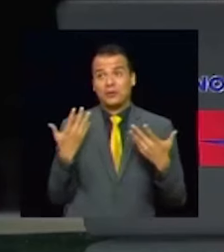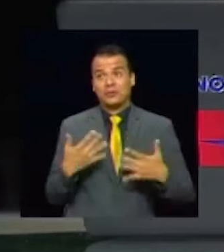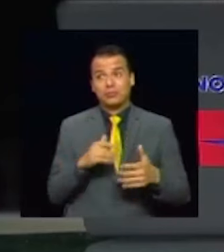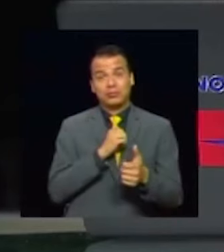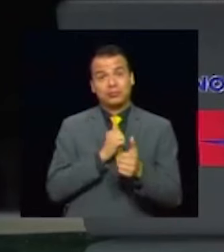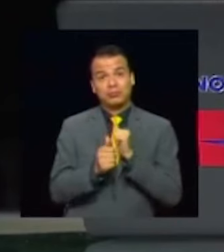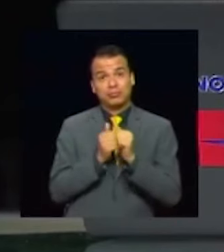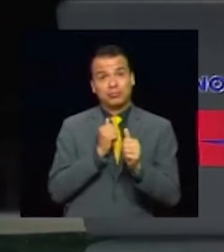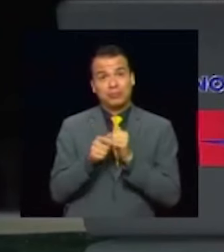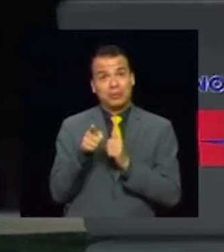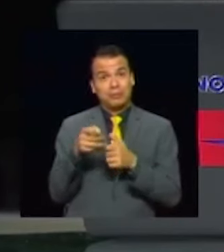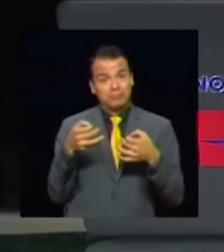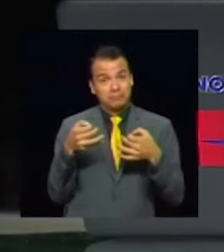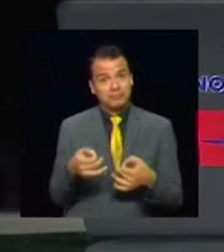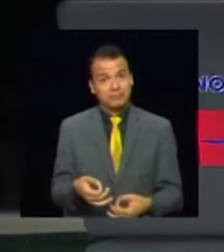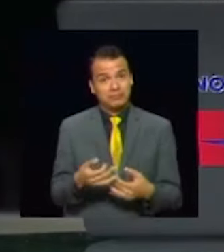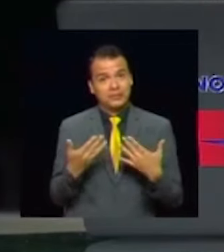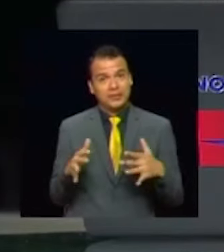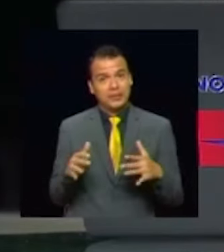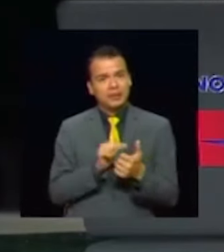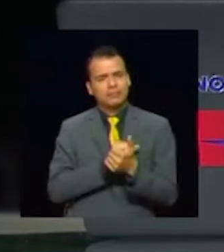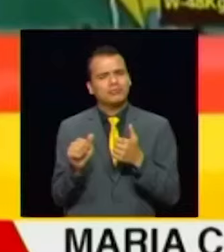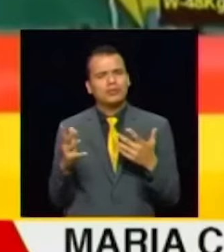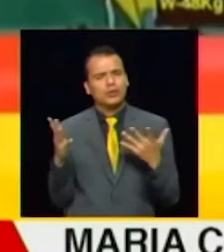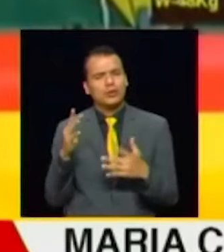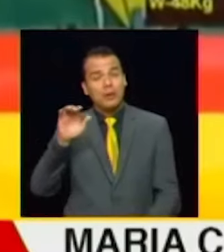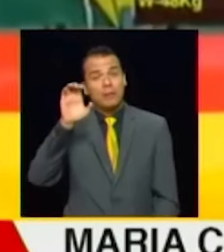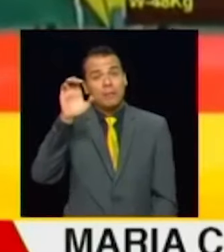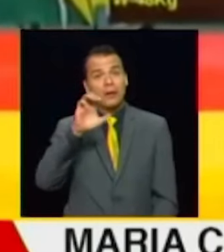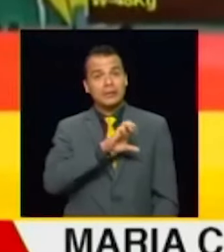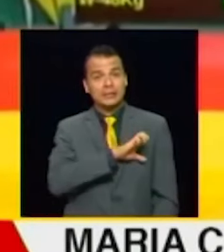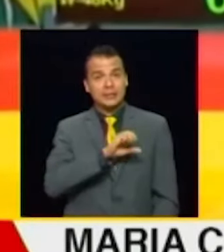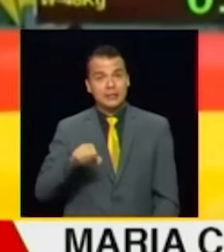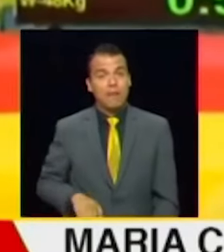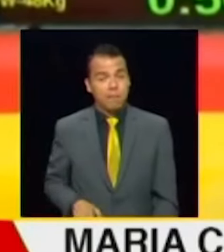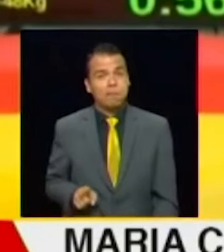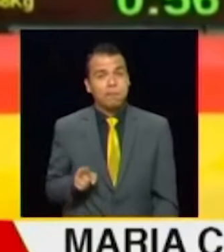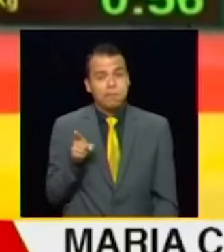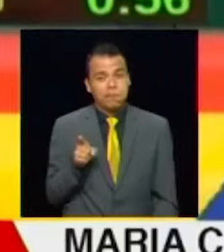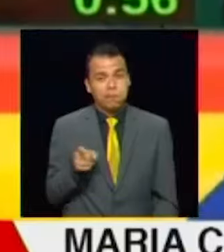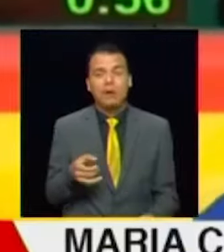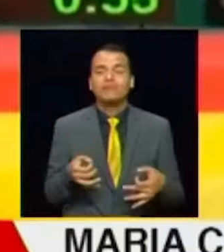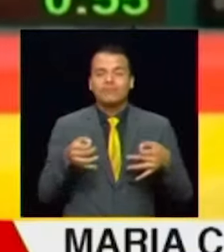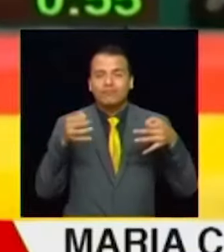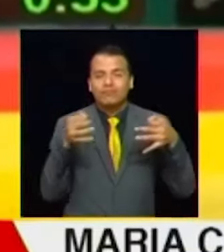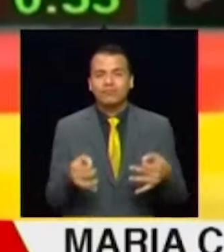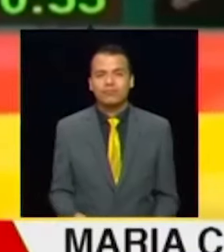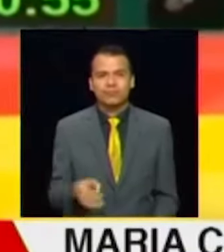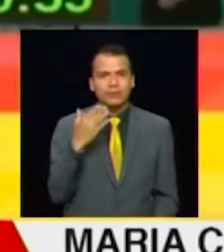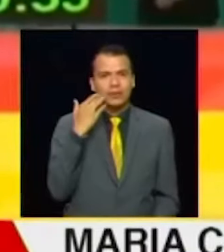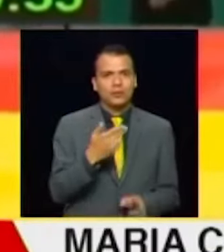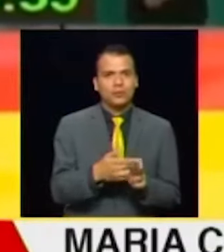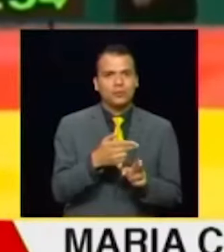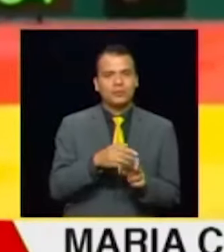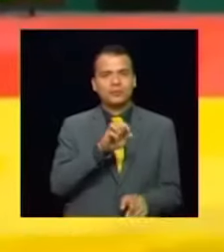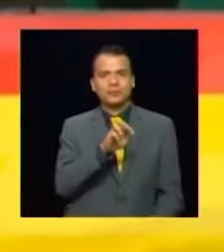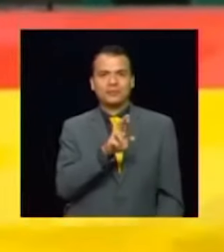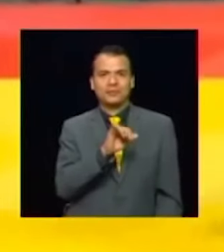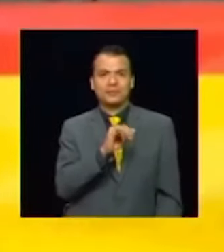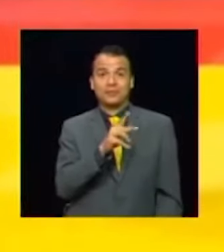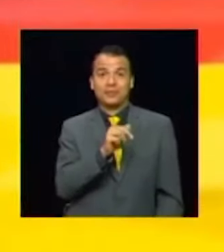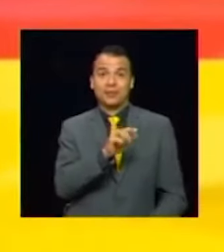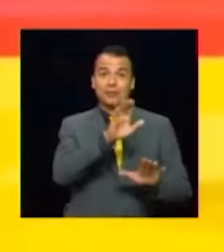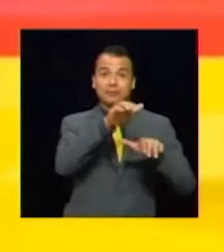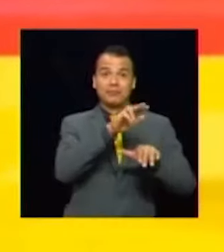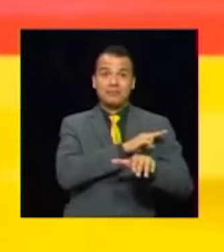la clasificación en El Salvador. Y el Valle lo hace de nuevo. Erika Lazo le dio las buenas noticias